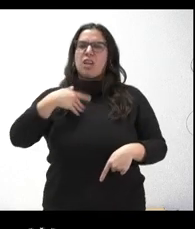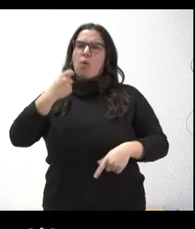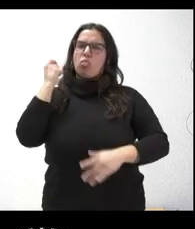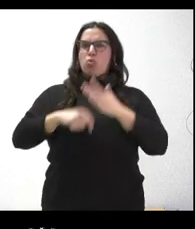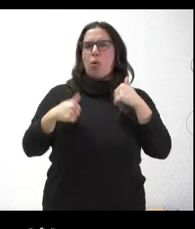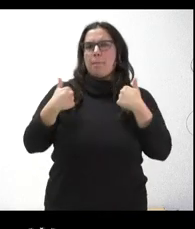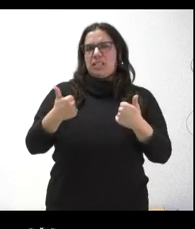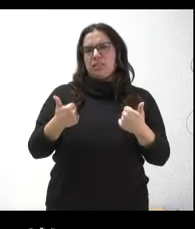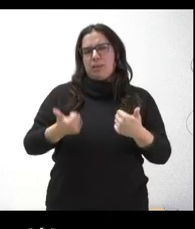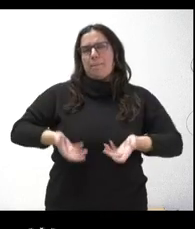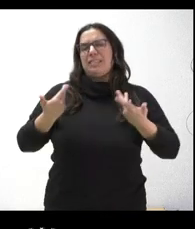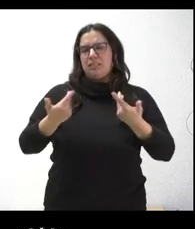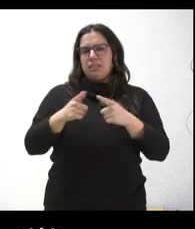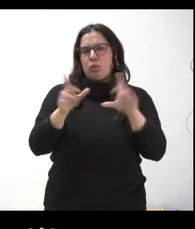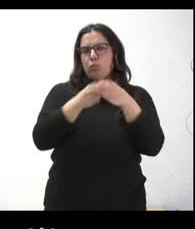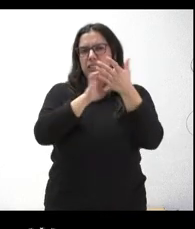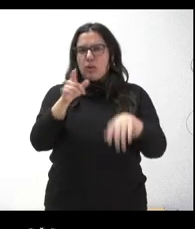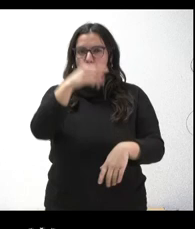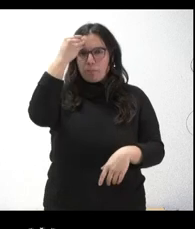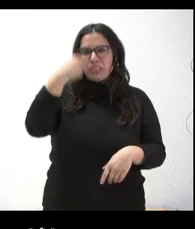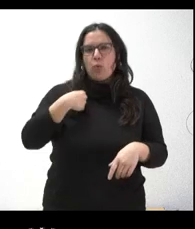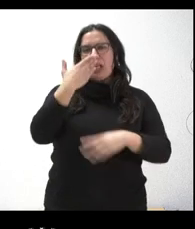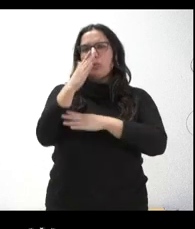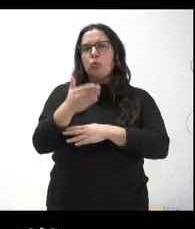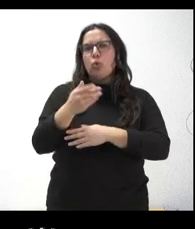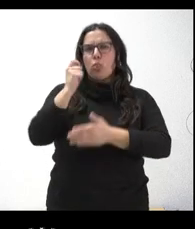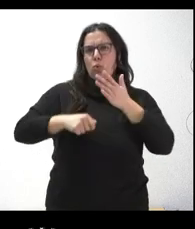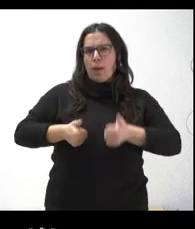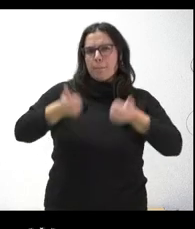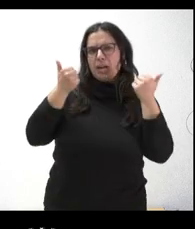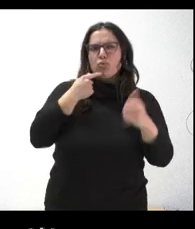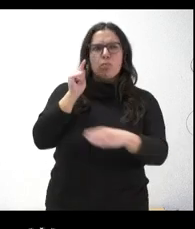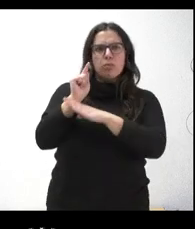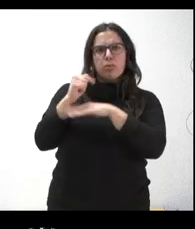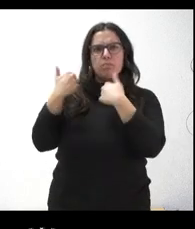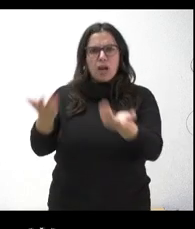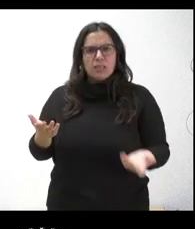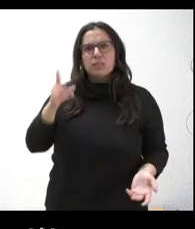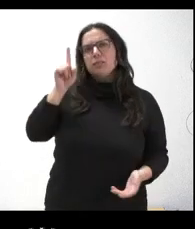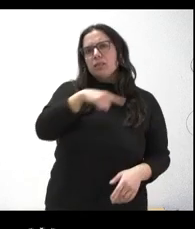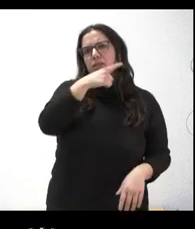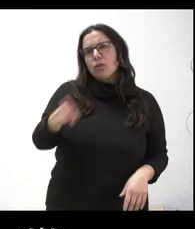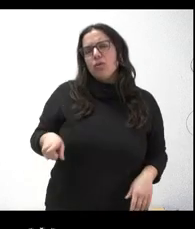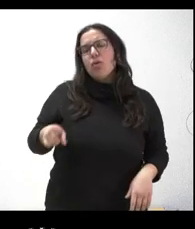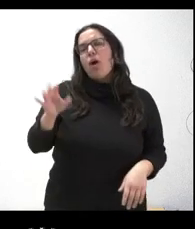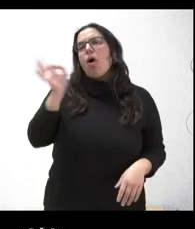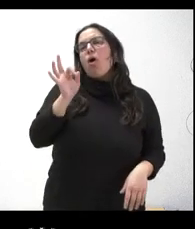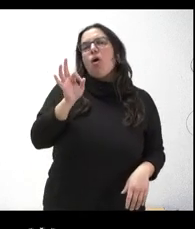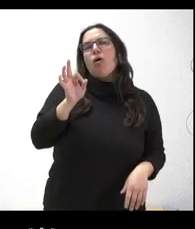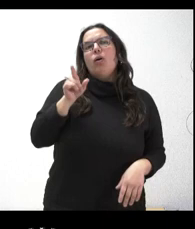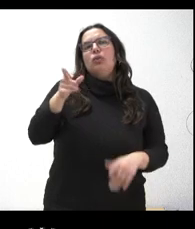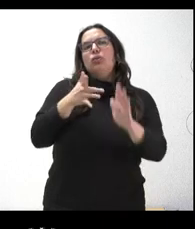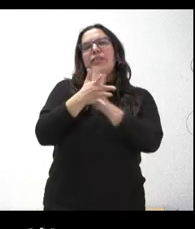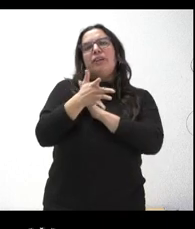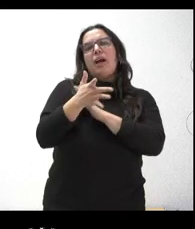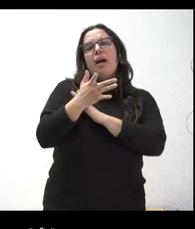la junta entonces eh No sé si se si piensan endurecer de alguna manera sus críticas sus mensajes al gobierno o si esto es una línea que va